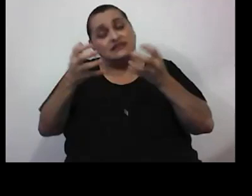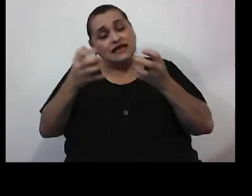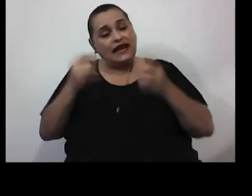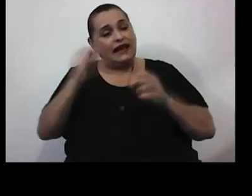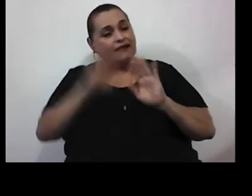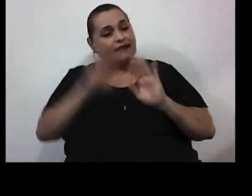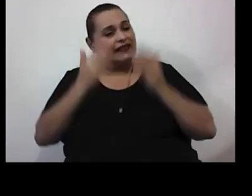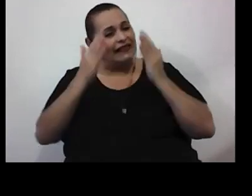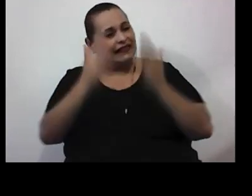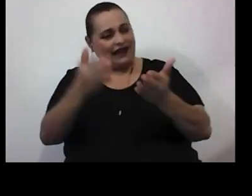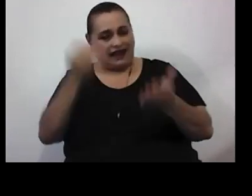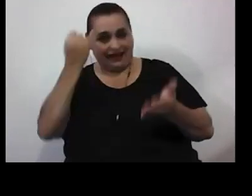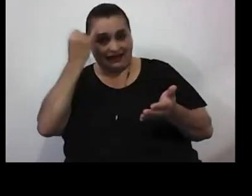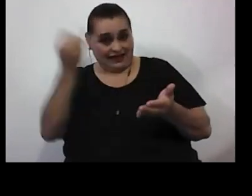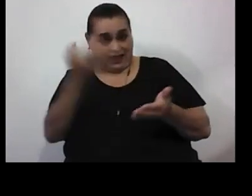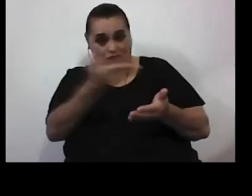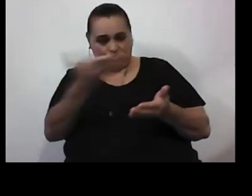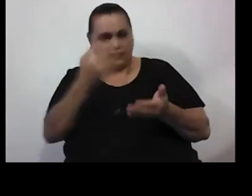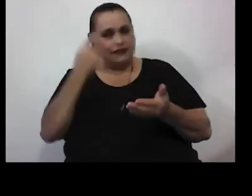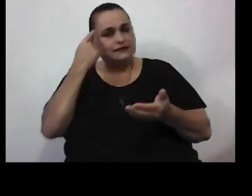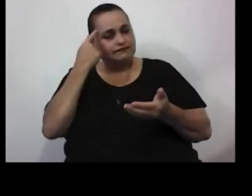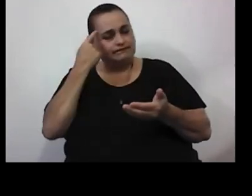idea puesta